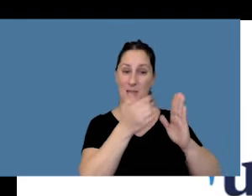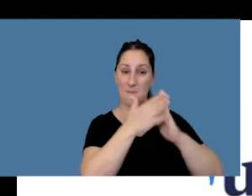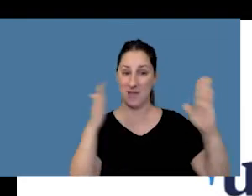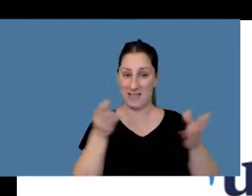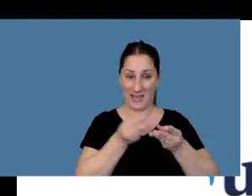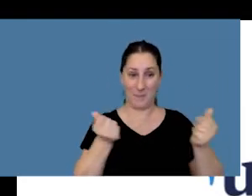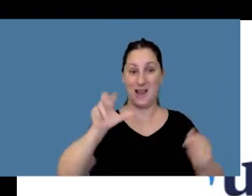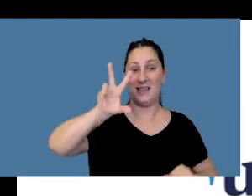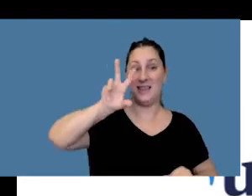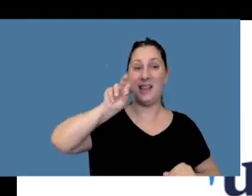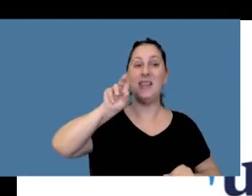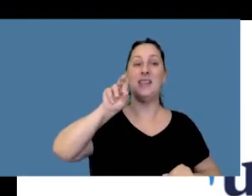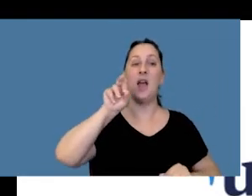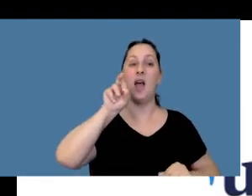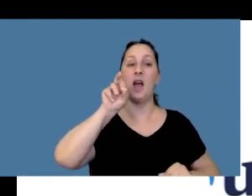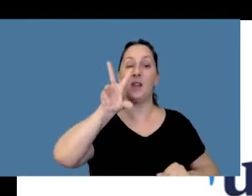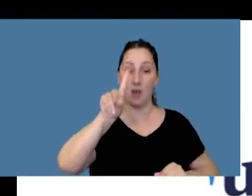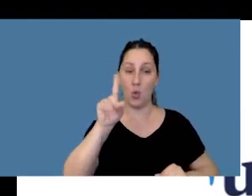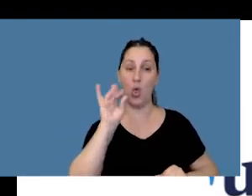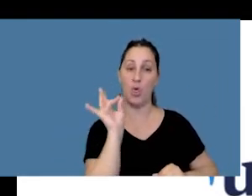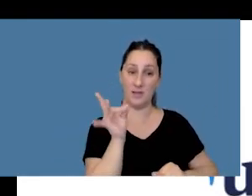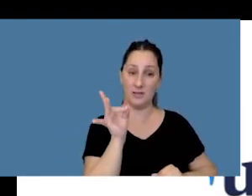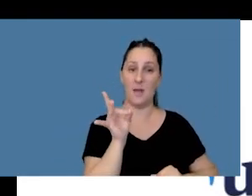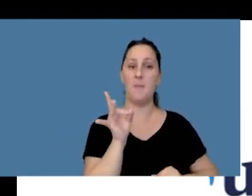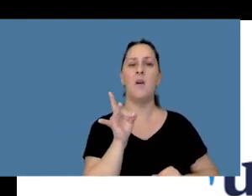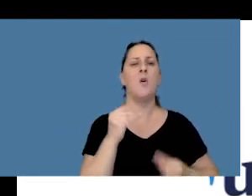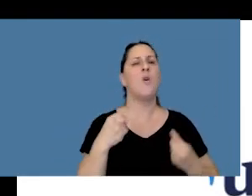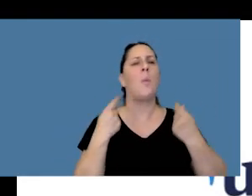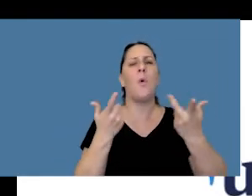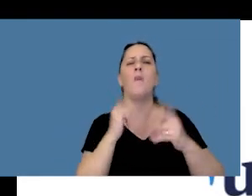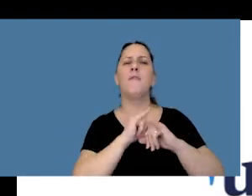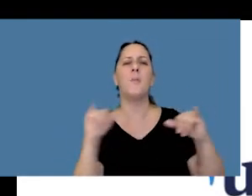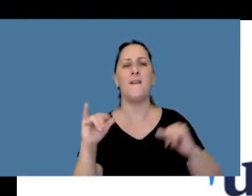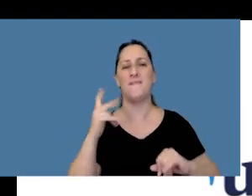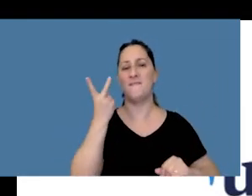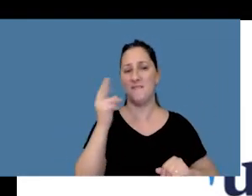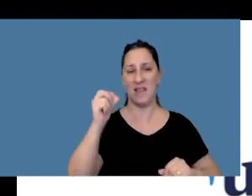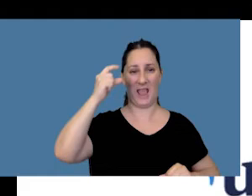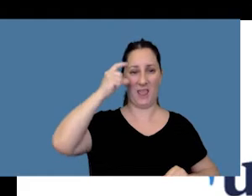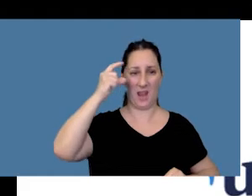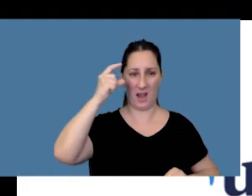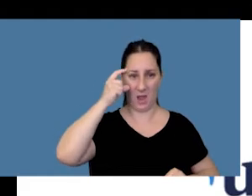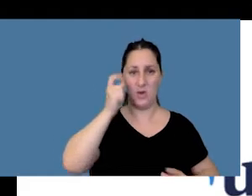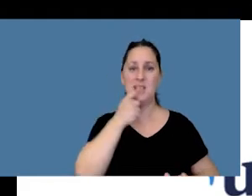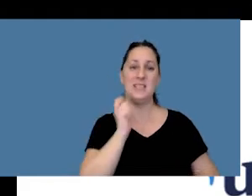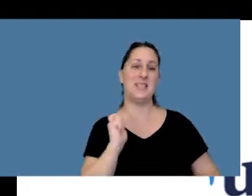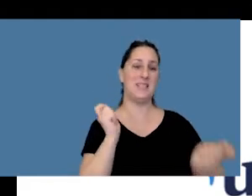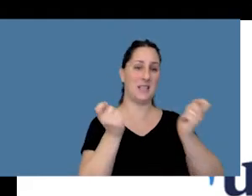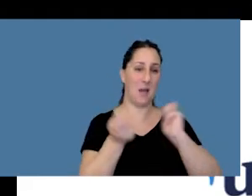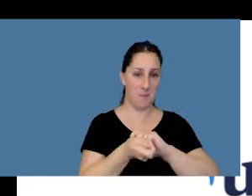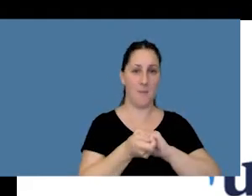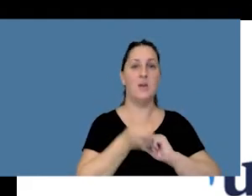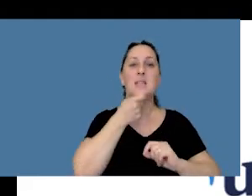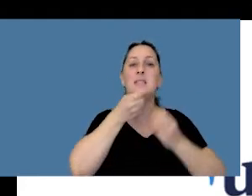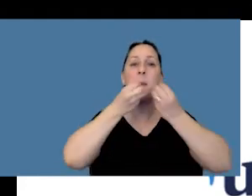el 31 de diciembre, ¿cuándo lo vamos a informar? El 20 de enero, si cambiamos, y cuándo vamos a empezar